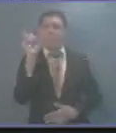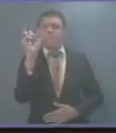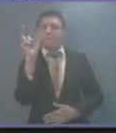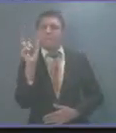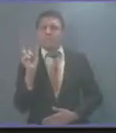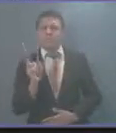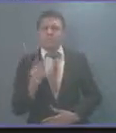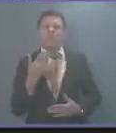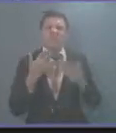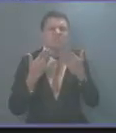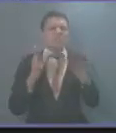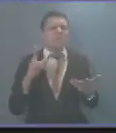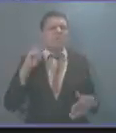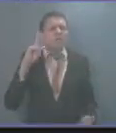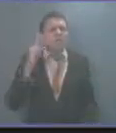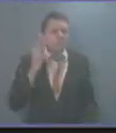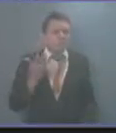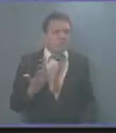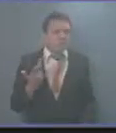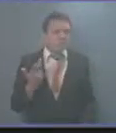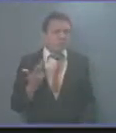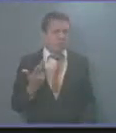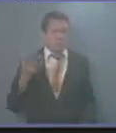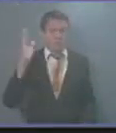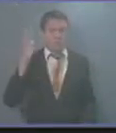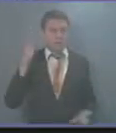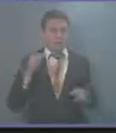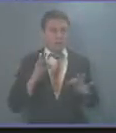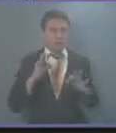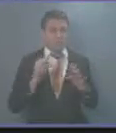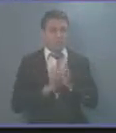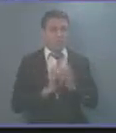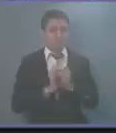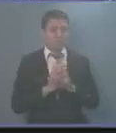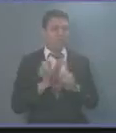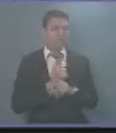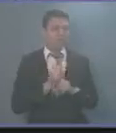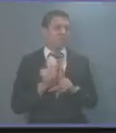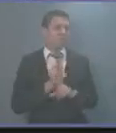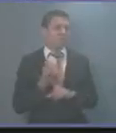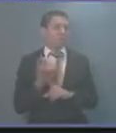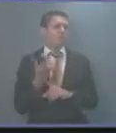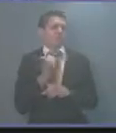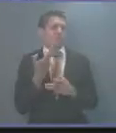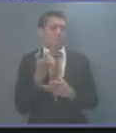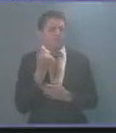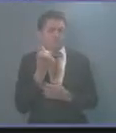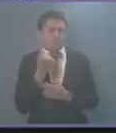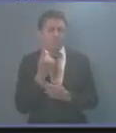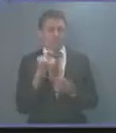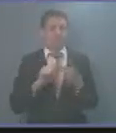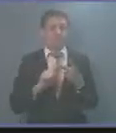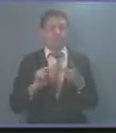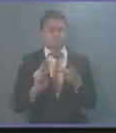en televisión respecto al esquema de la violencia. Y en el